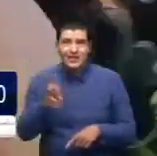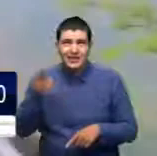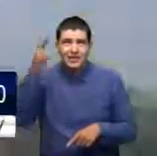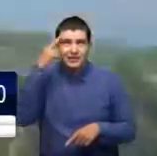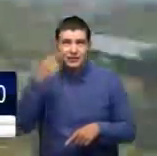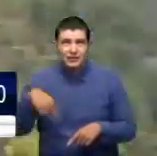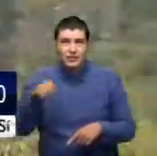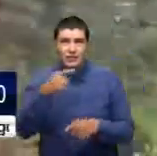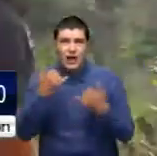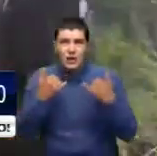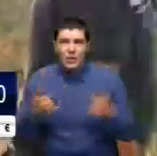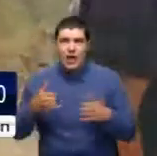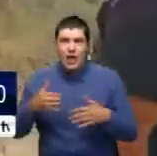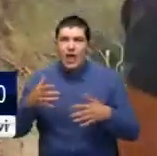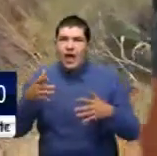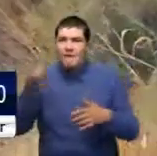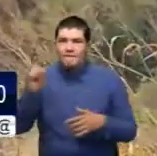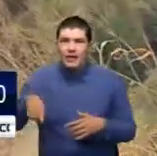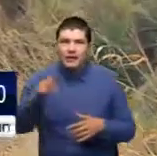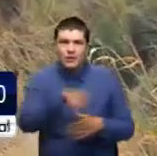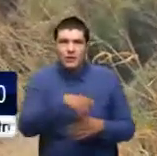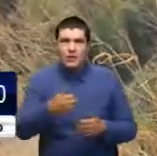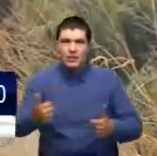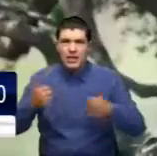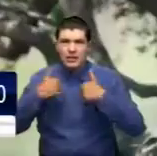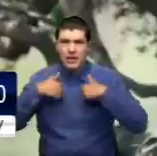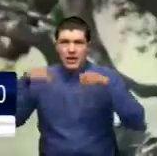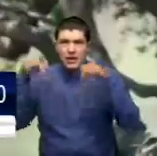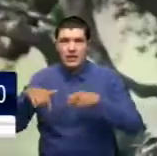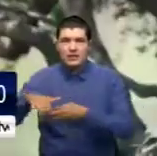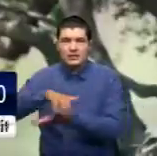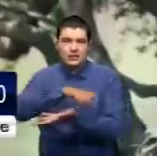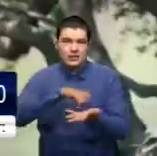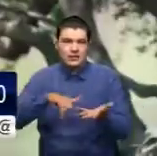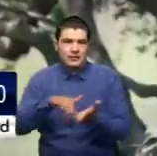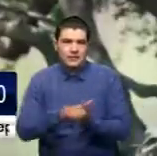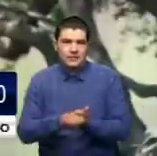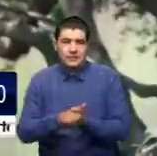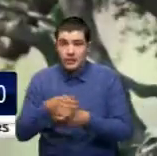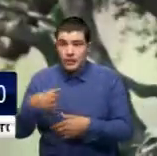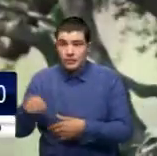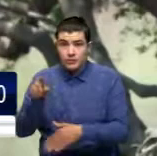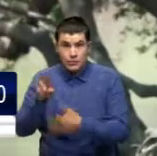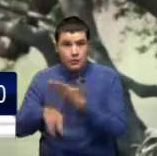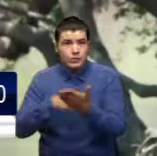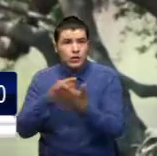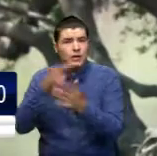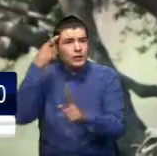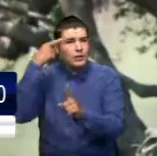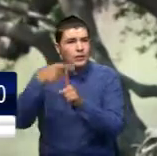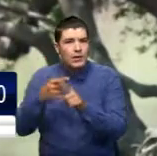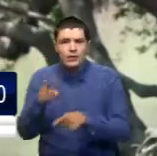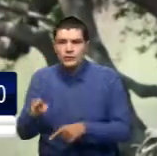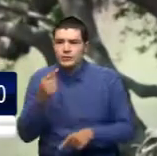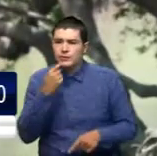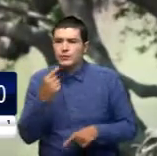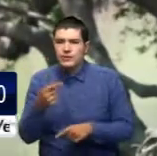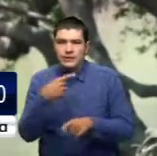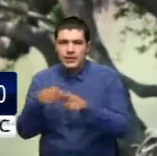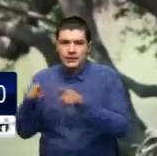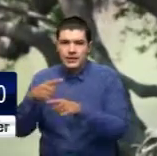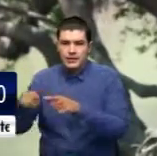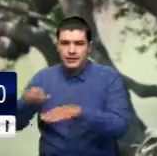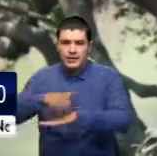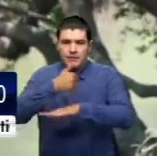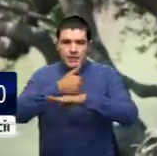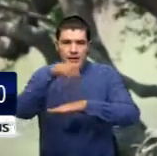aventura, bienestar, gastronomía, historia en un solo lugar, Santander. Fue un balance positivo, así lo manifiestan las diferentes autoridades,